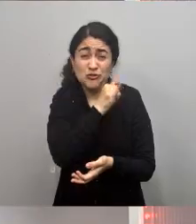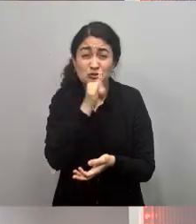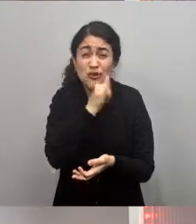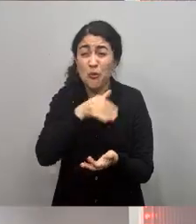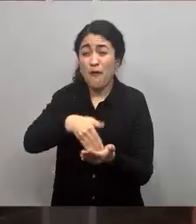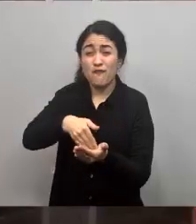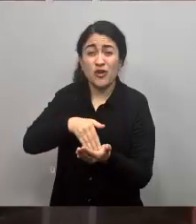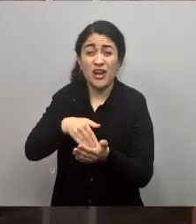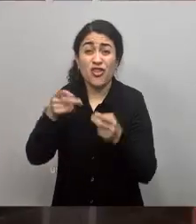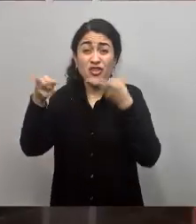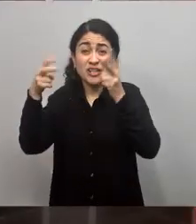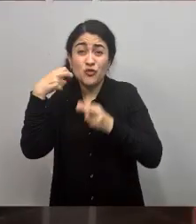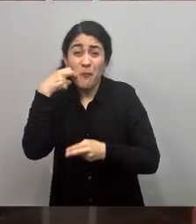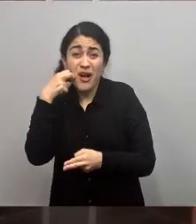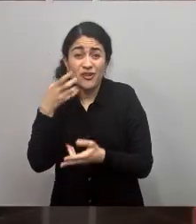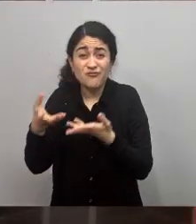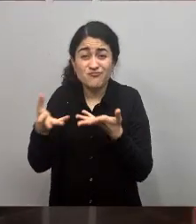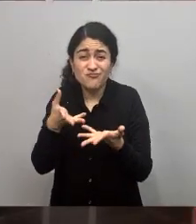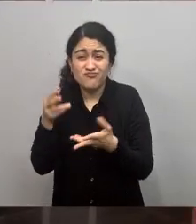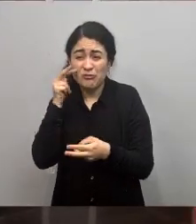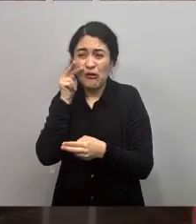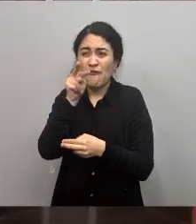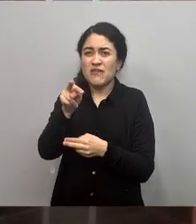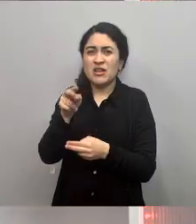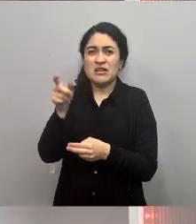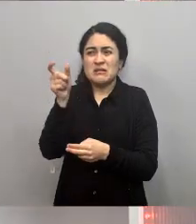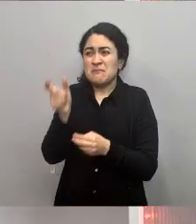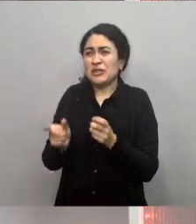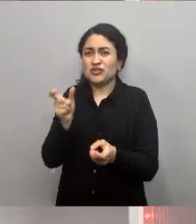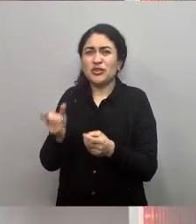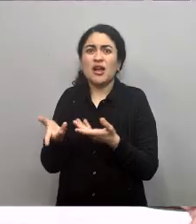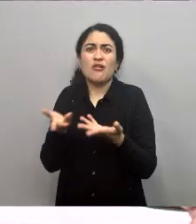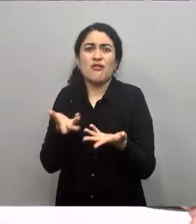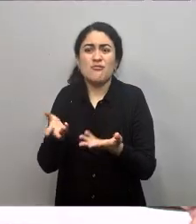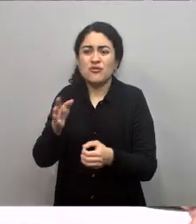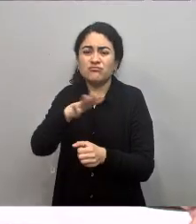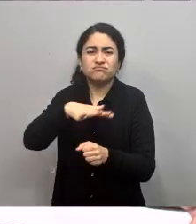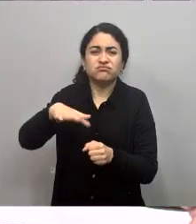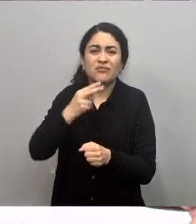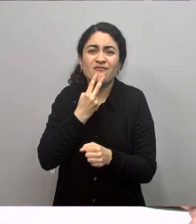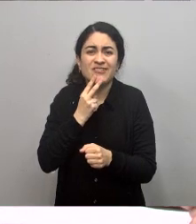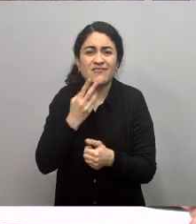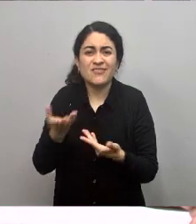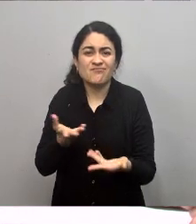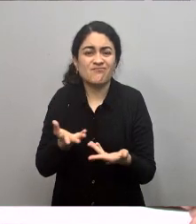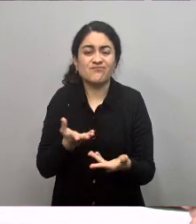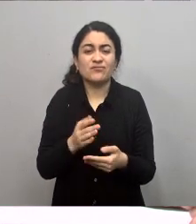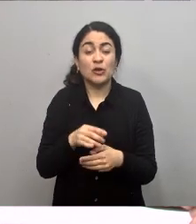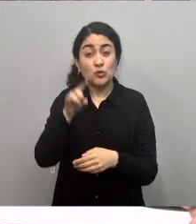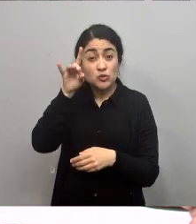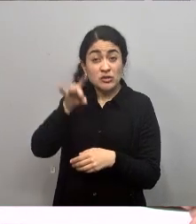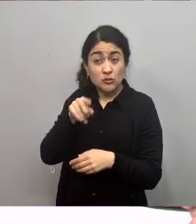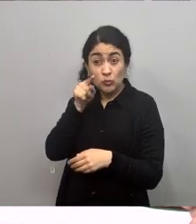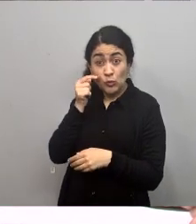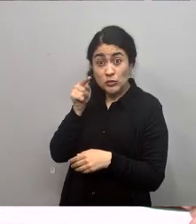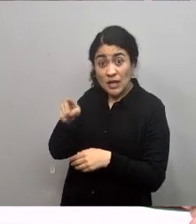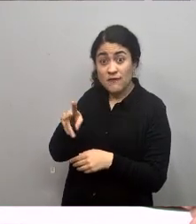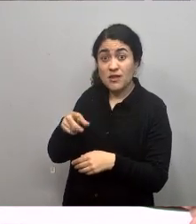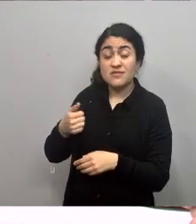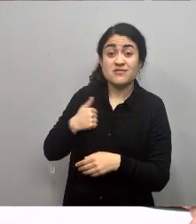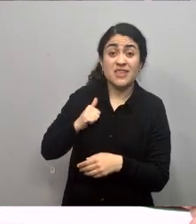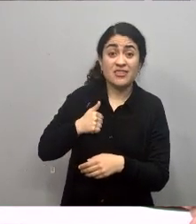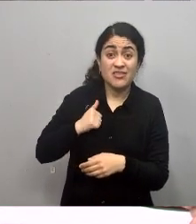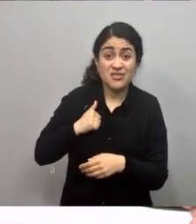sea, ¿cómo están mandando personas aquí al sacrificio? No, exactamente. Tú sabes que los detectives de la BRIDEM, de